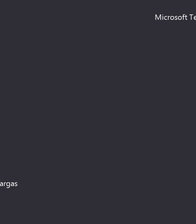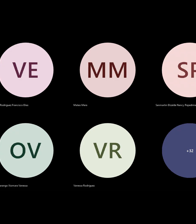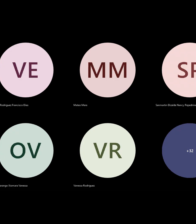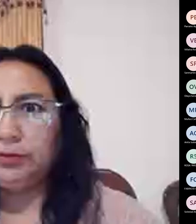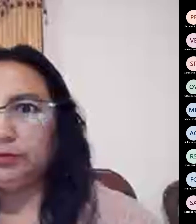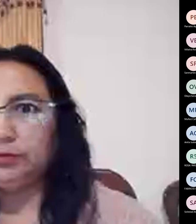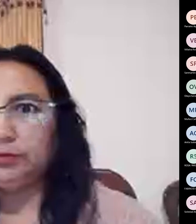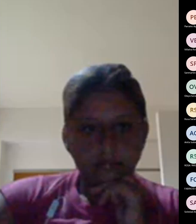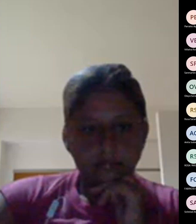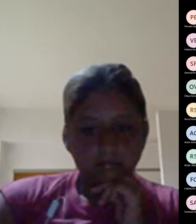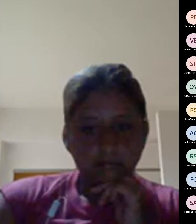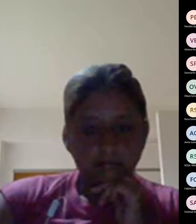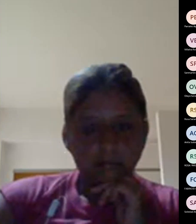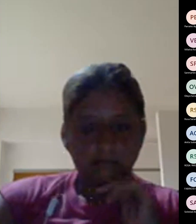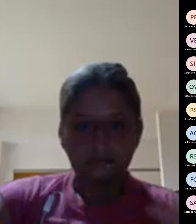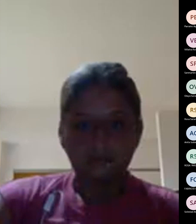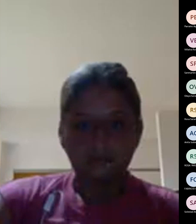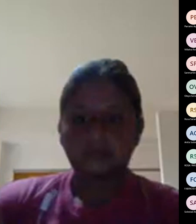mensaje de grabación.